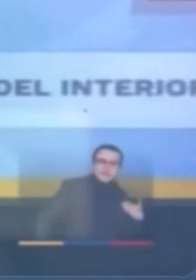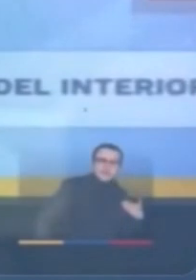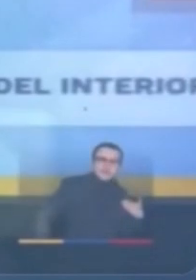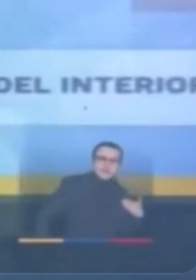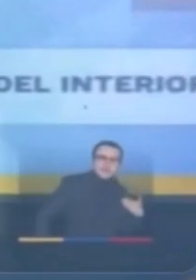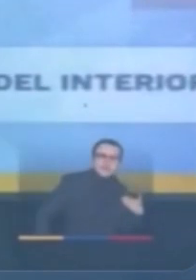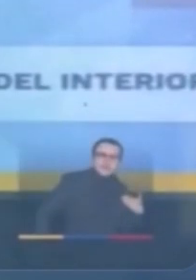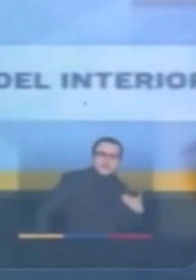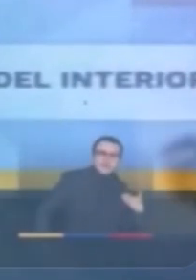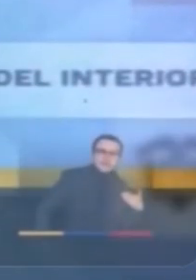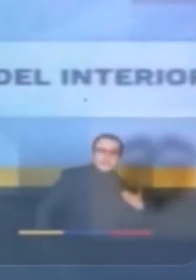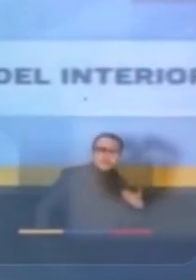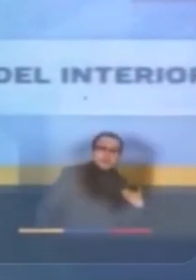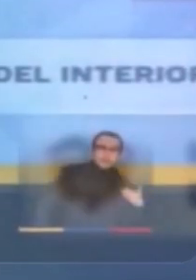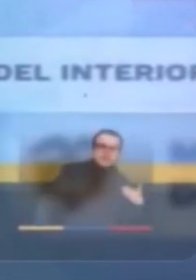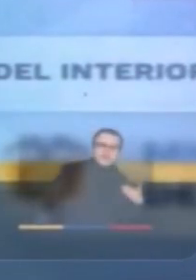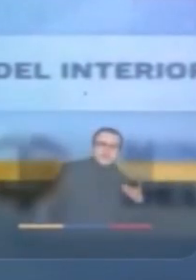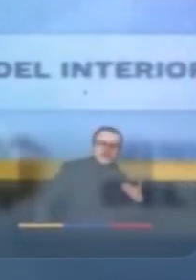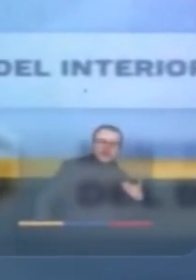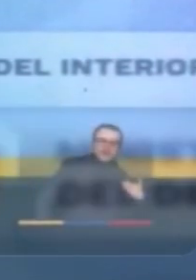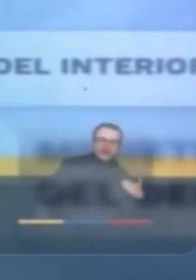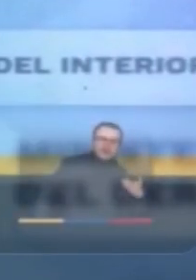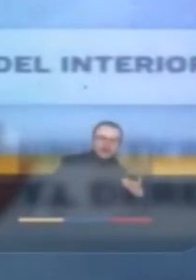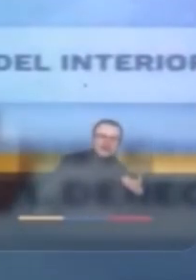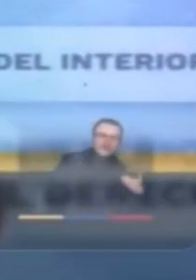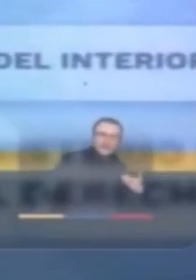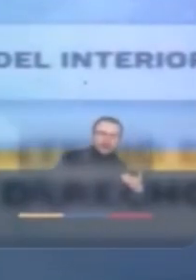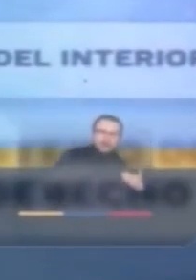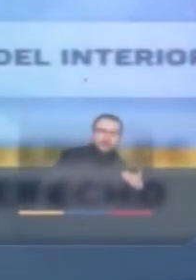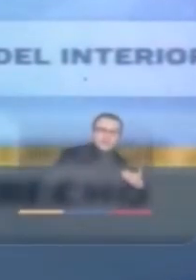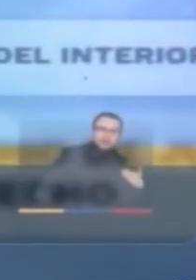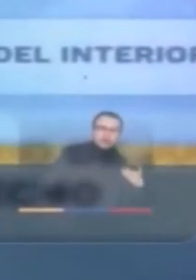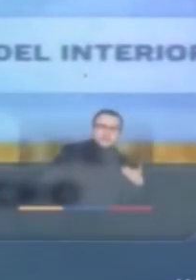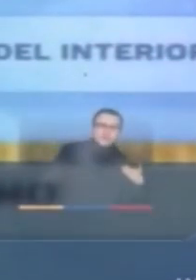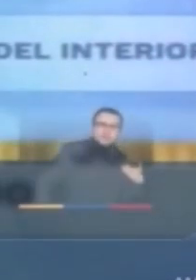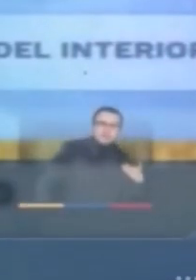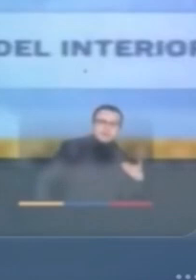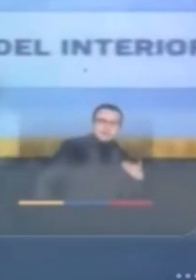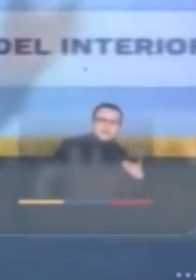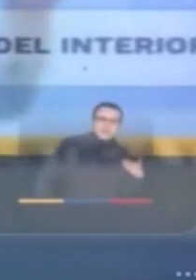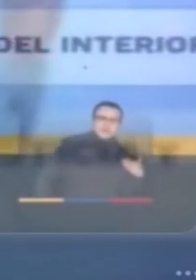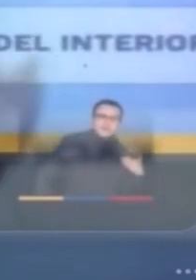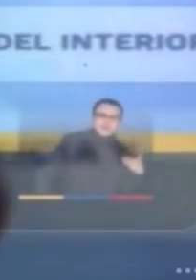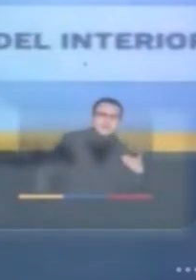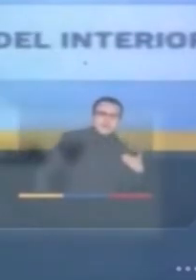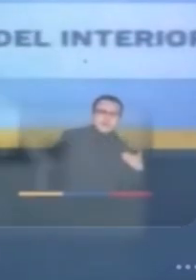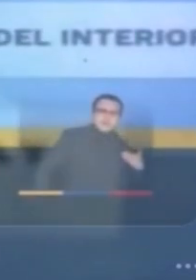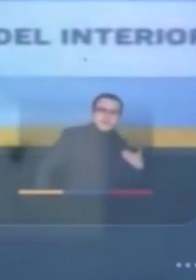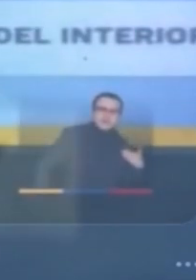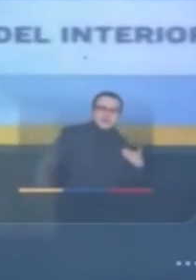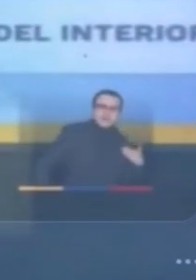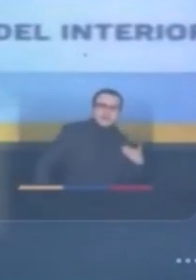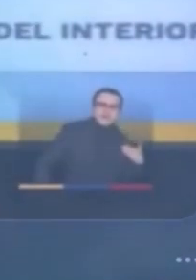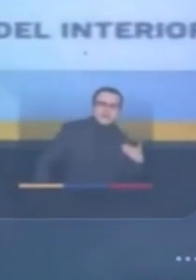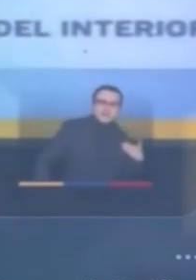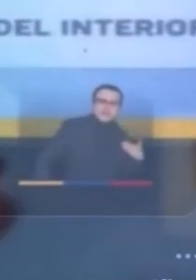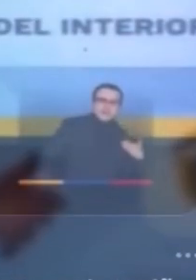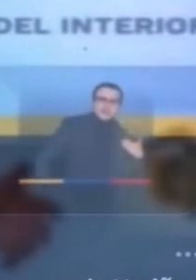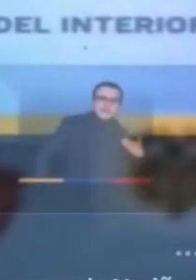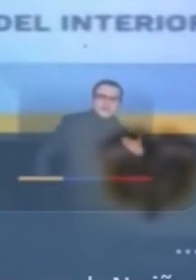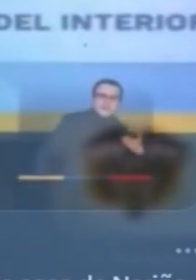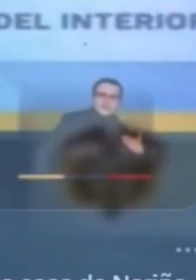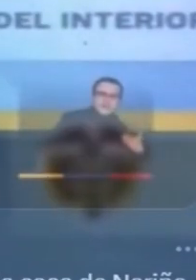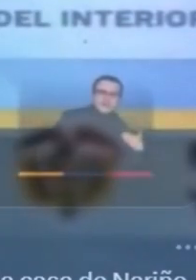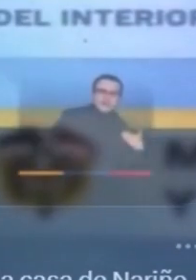se oscurece por alguna razón, el patrón no se tiene que quedar con el trabajador. No puede despedirlo. Bueno, entonces esa es la